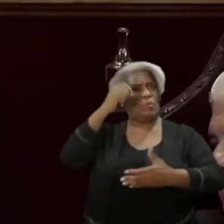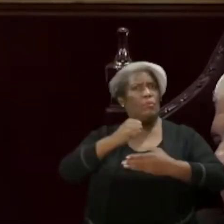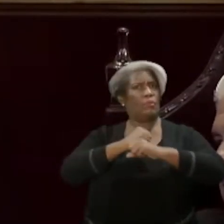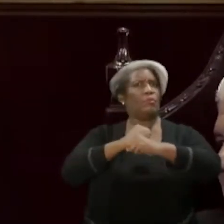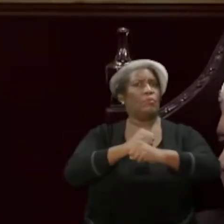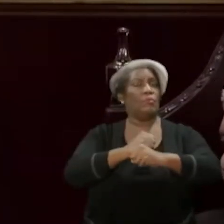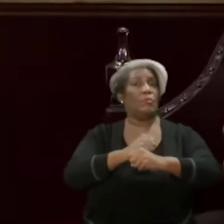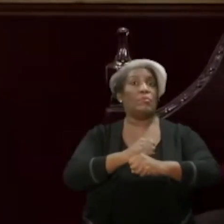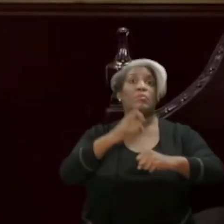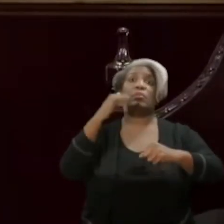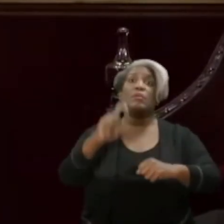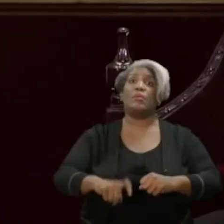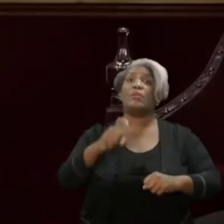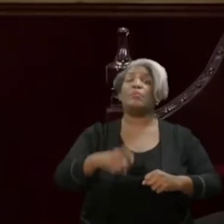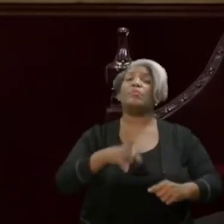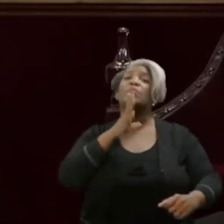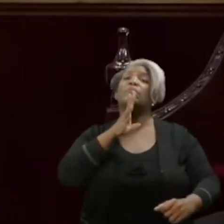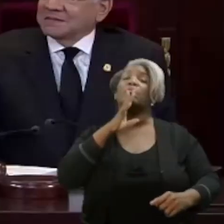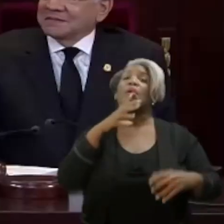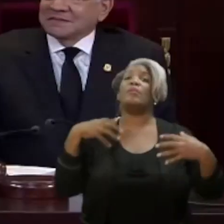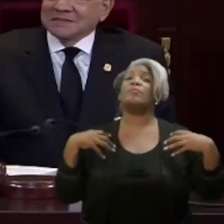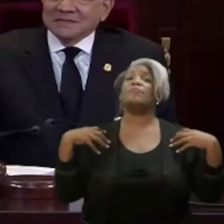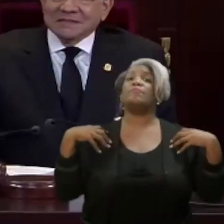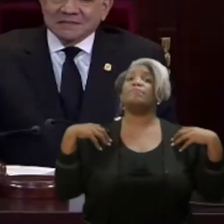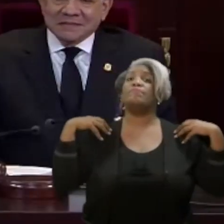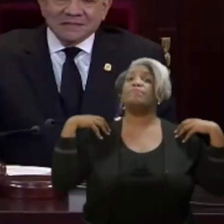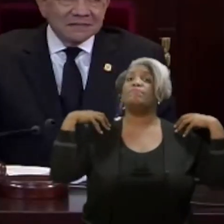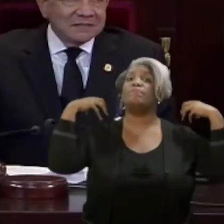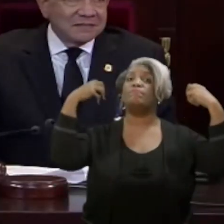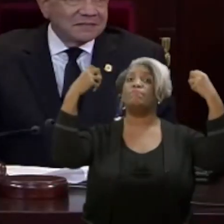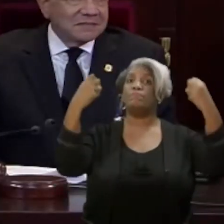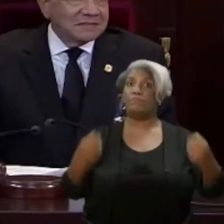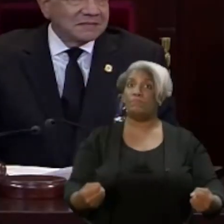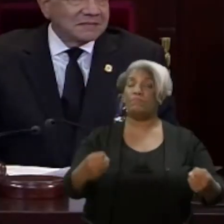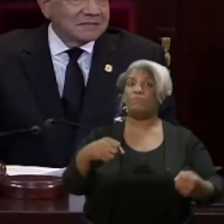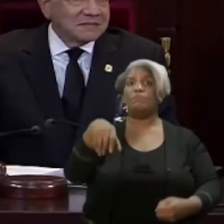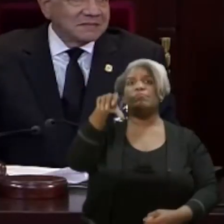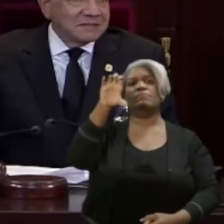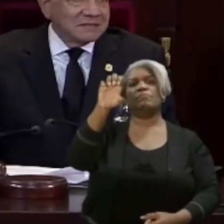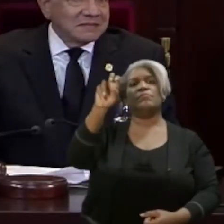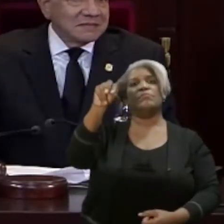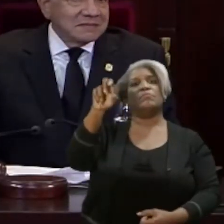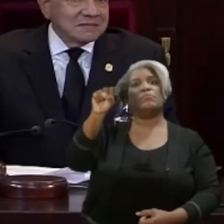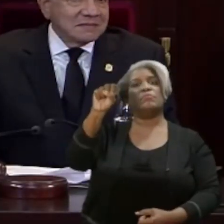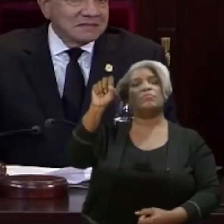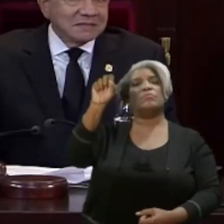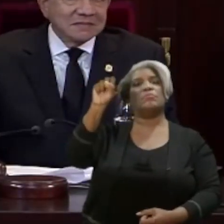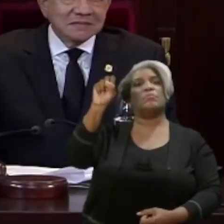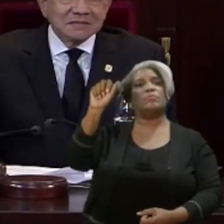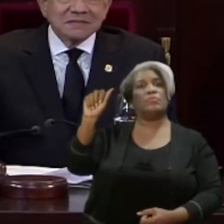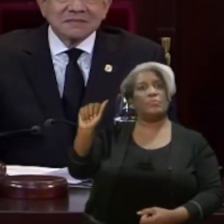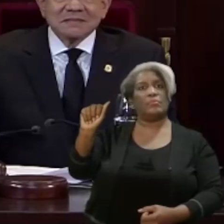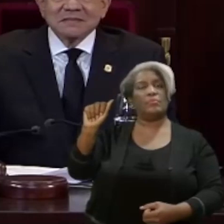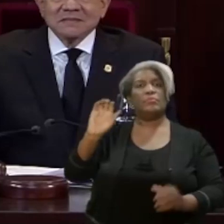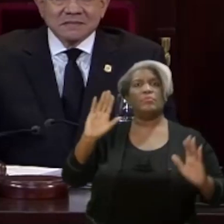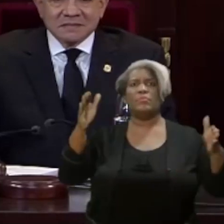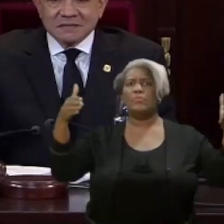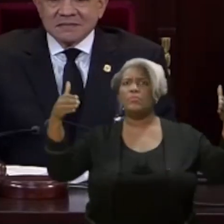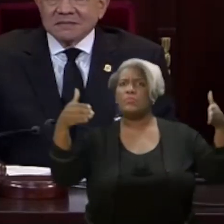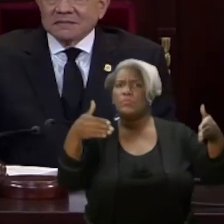hablar de salud. Respecto a SENASA, quiero destacar que para garantizar la meta de atención a las